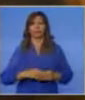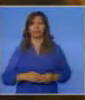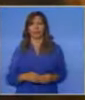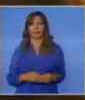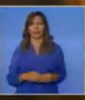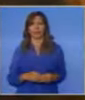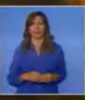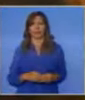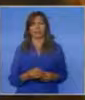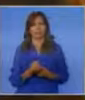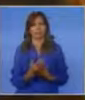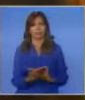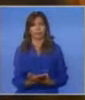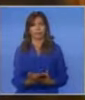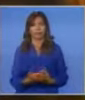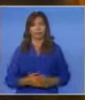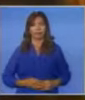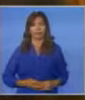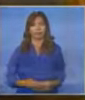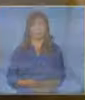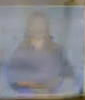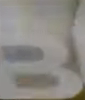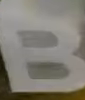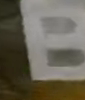Jacqueline Chávez, 24 horas.